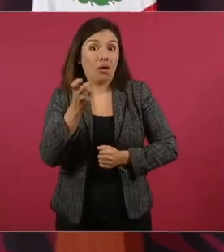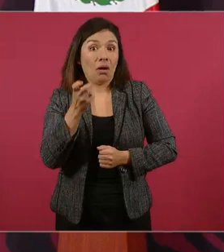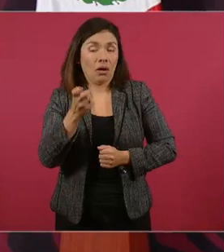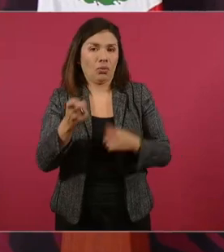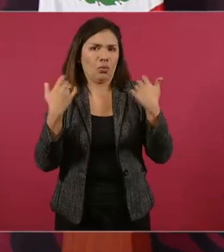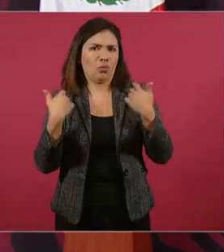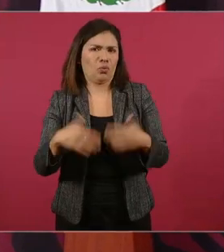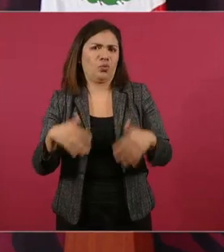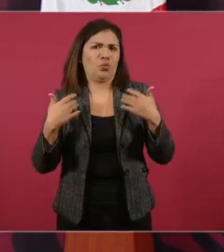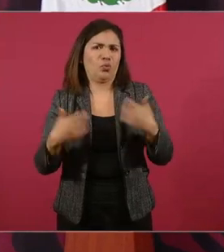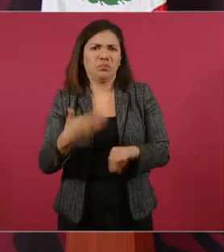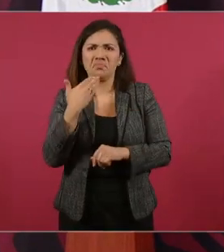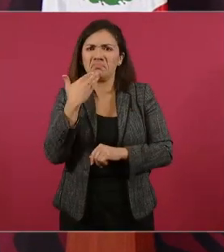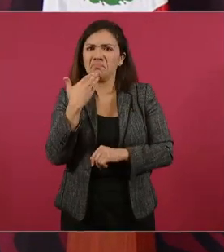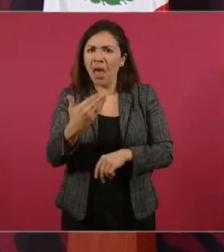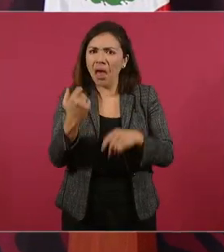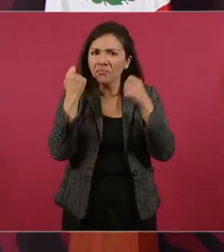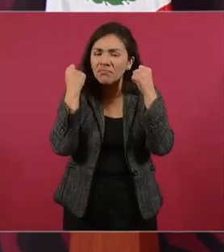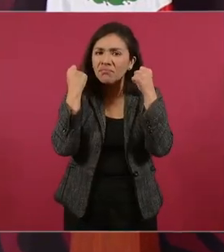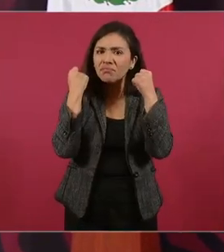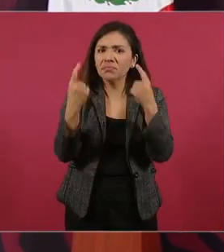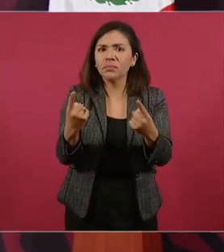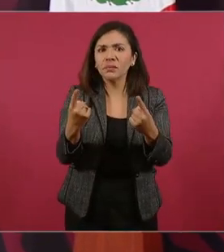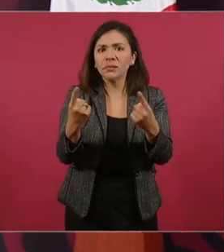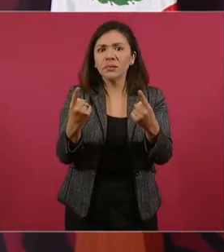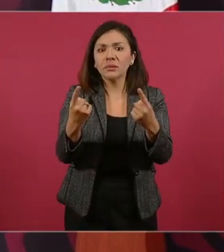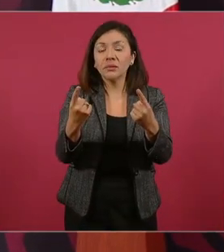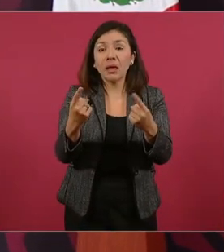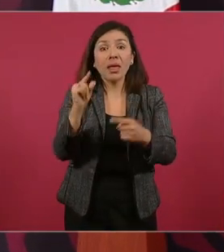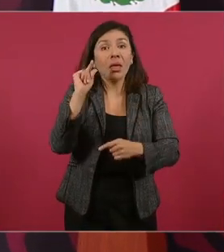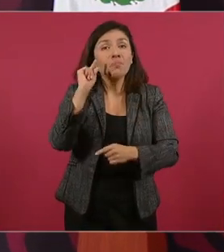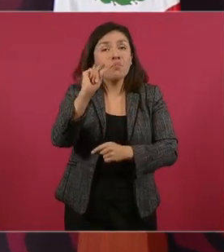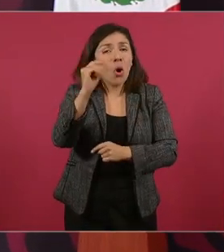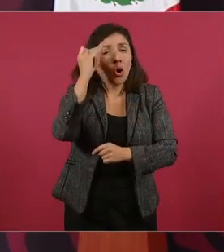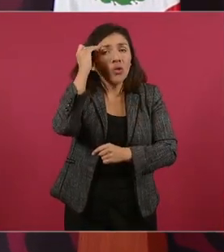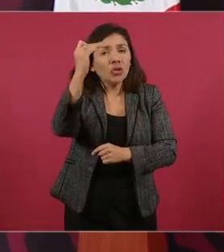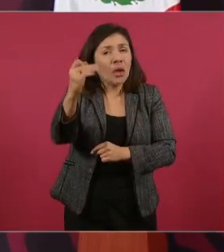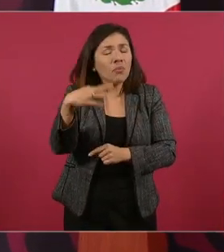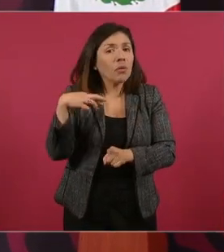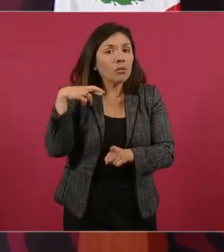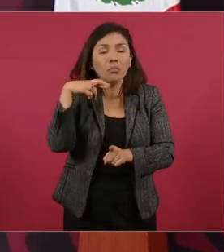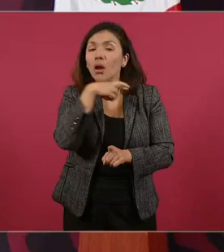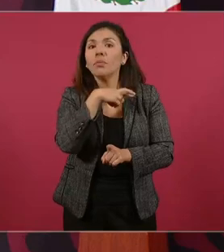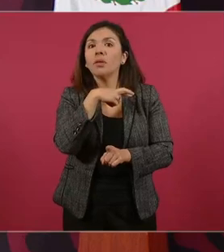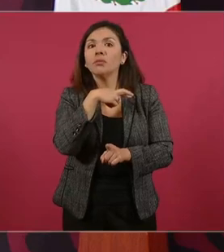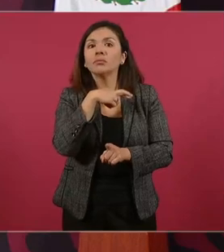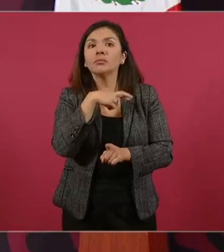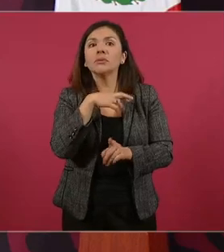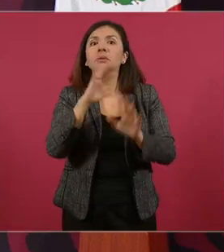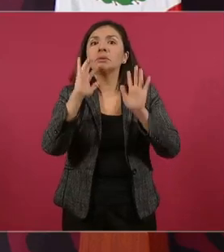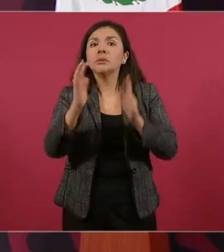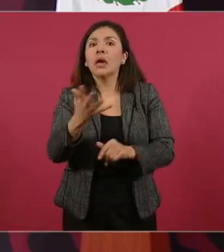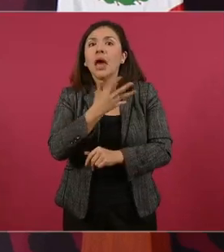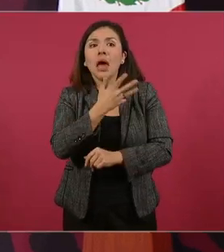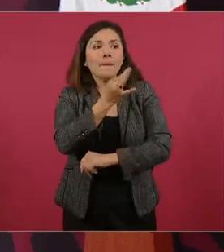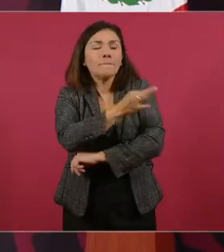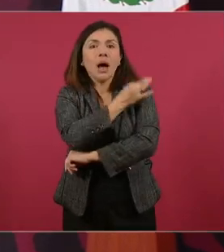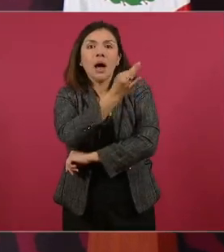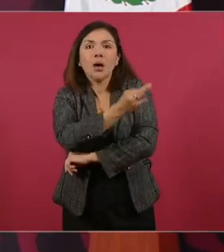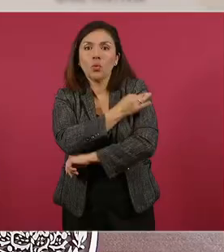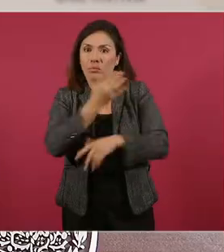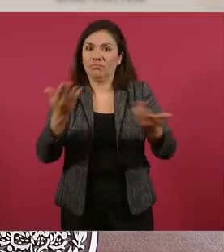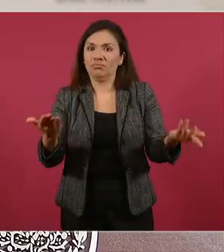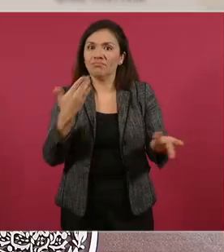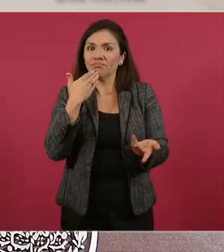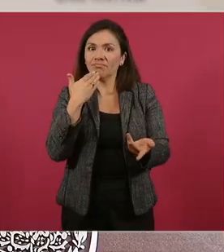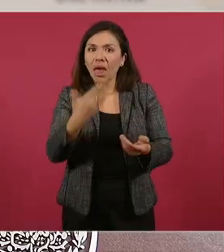extraordinaria el que en muy poco tiempo se tenga ya esta vacuna